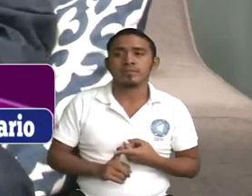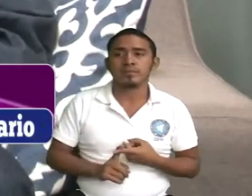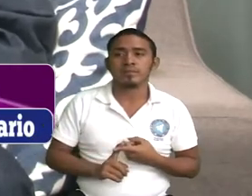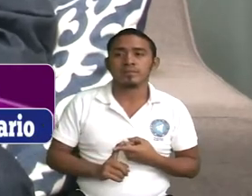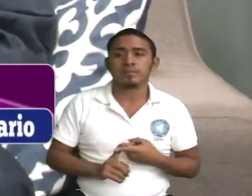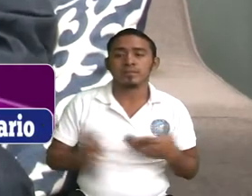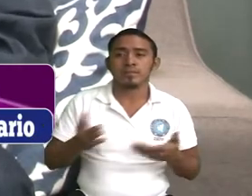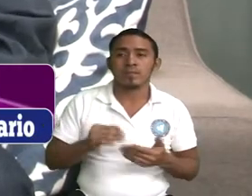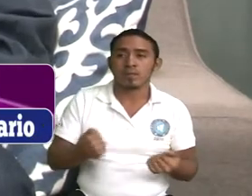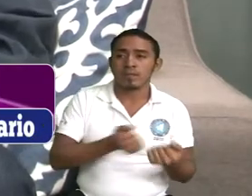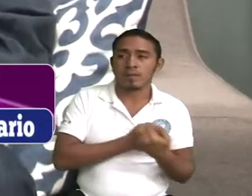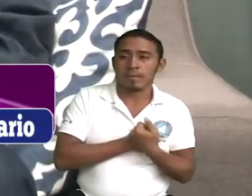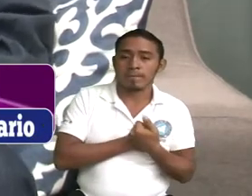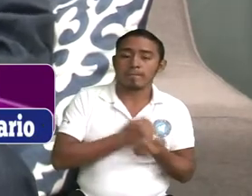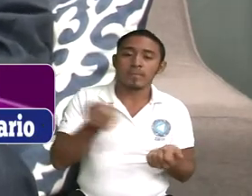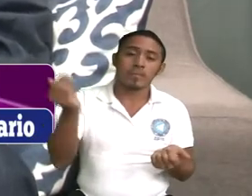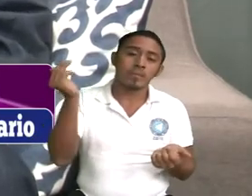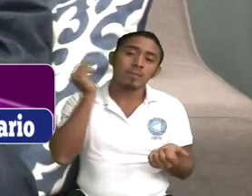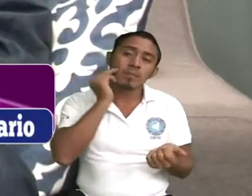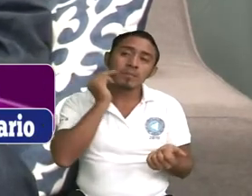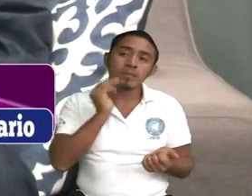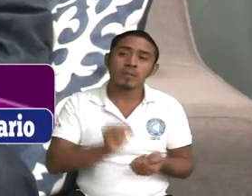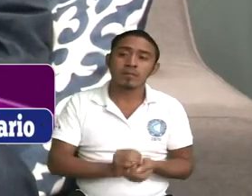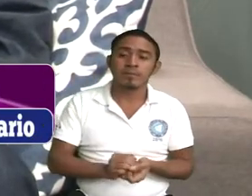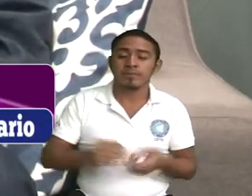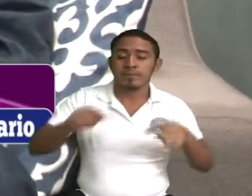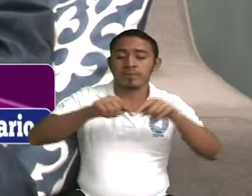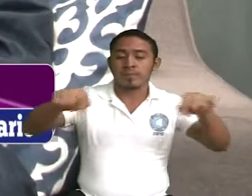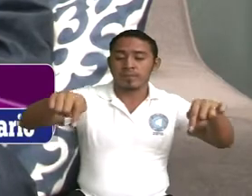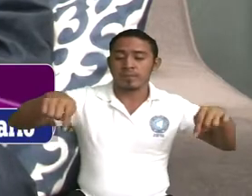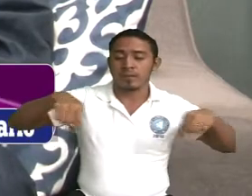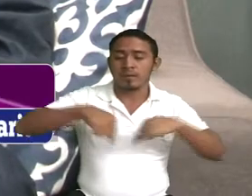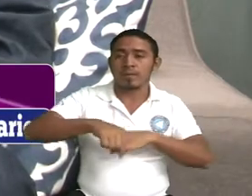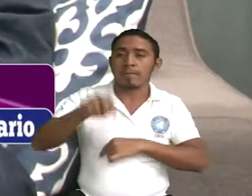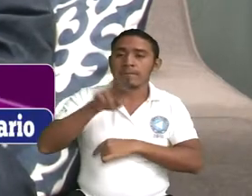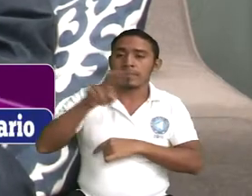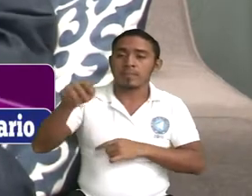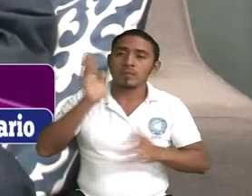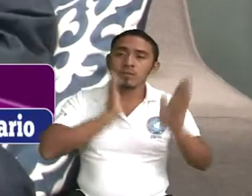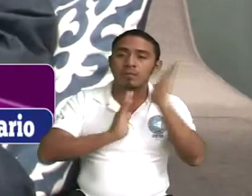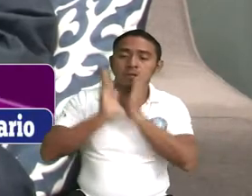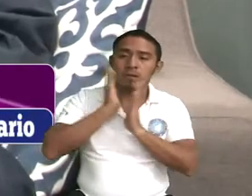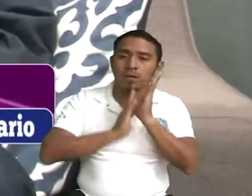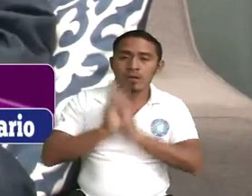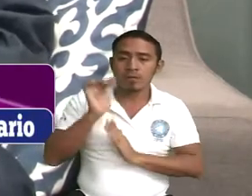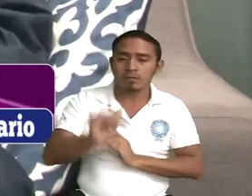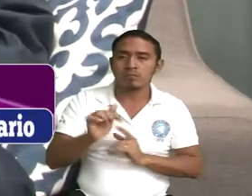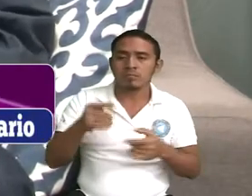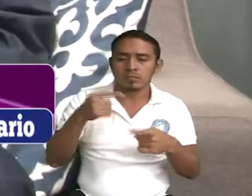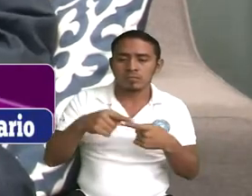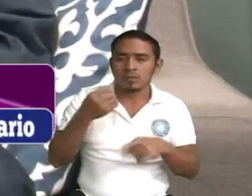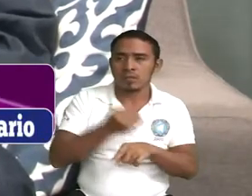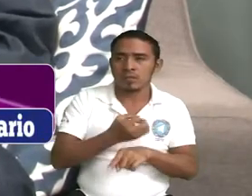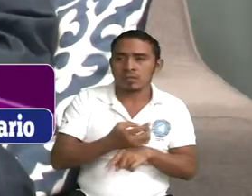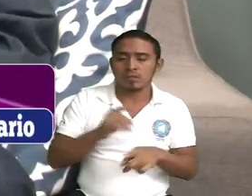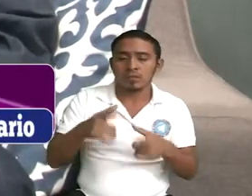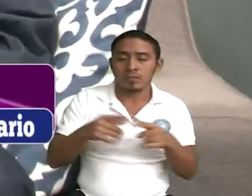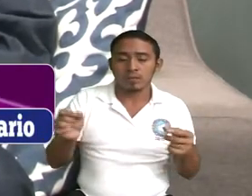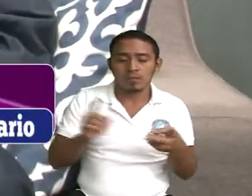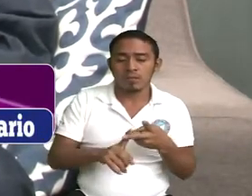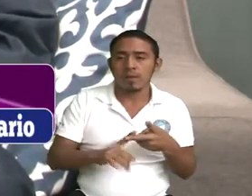la actividad de amor de madre que tuvimos en la Plaza 22 de Agosto, donde trabajamos de la mano con la Alcaldía de Managua, con el MEFCA,